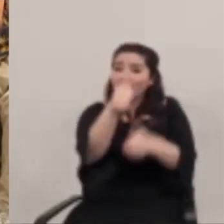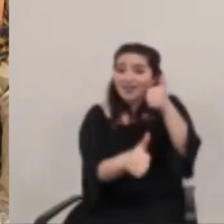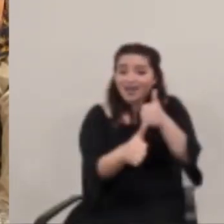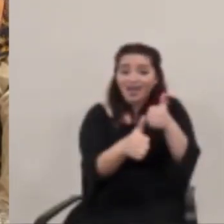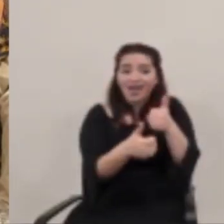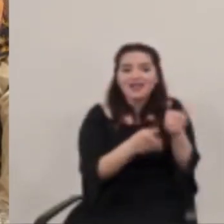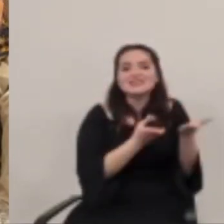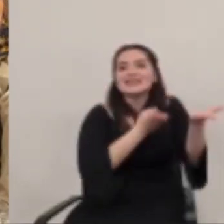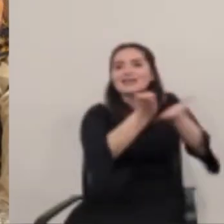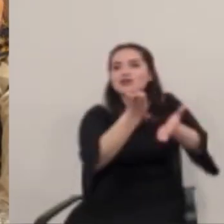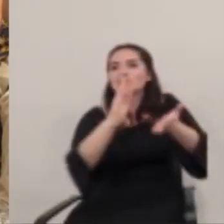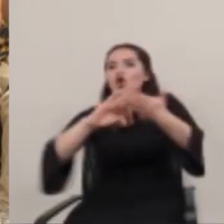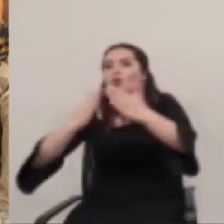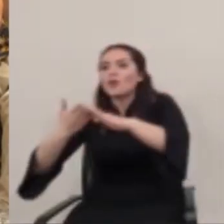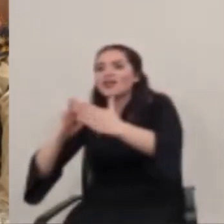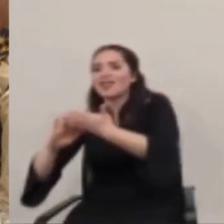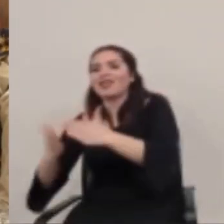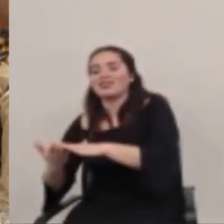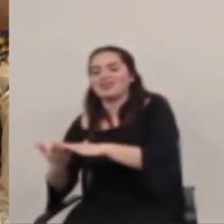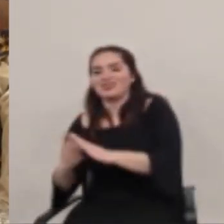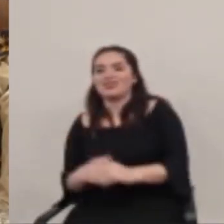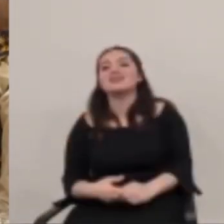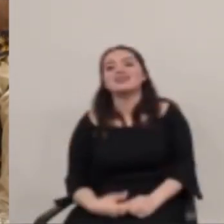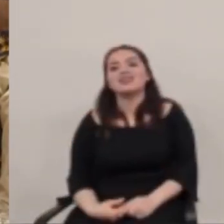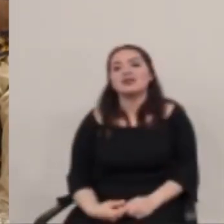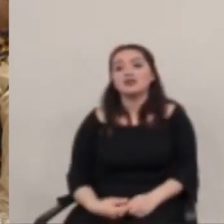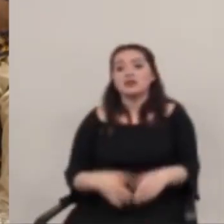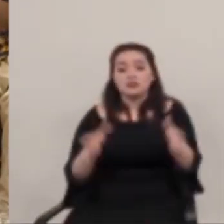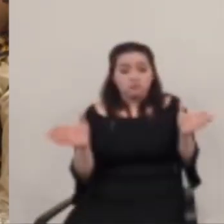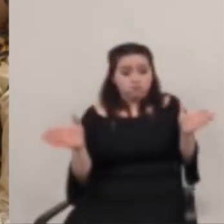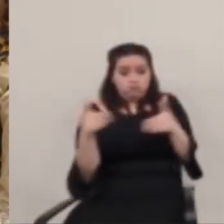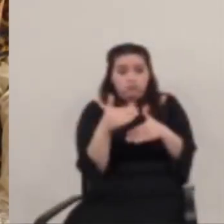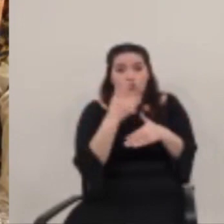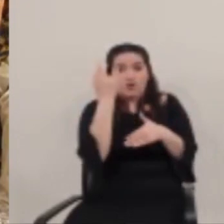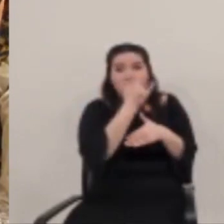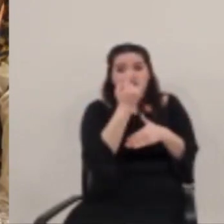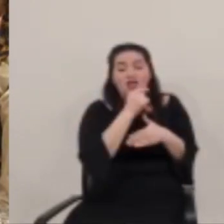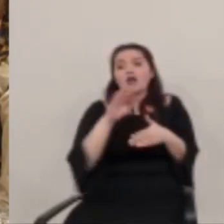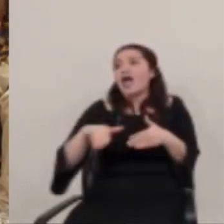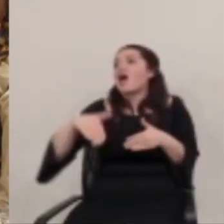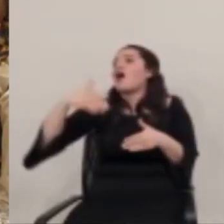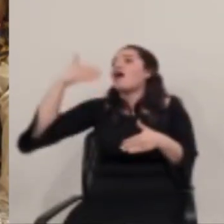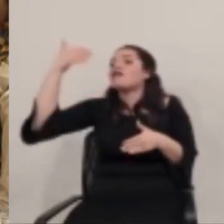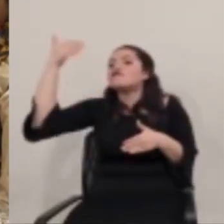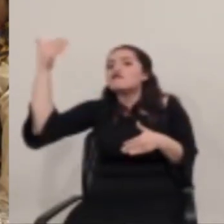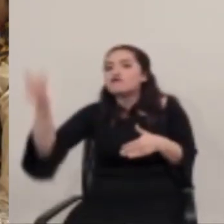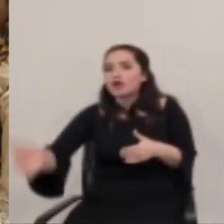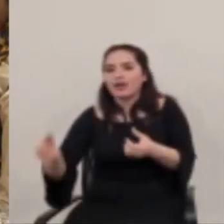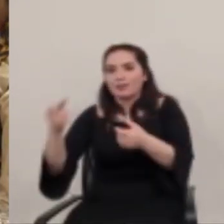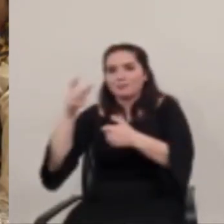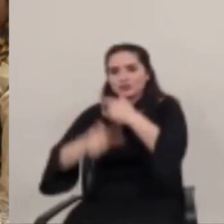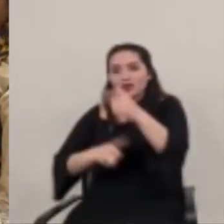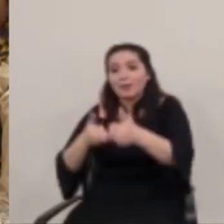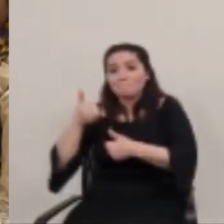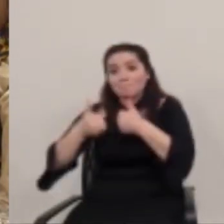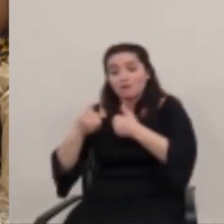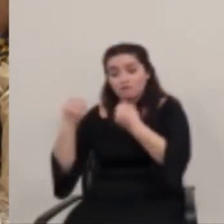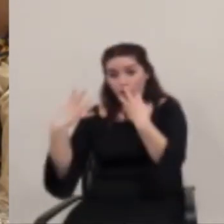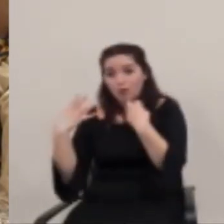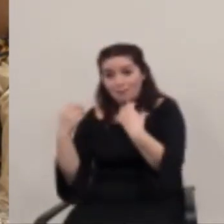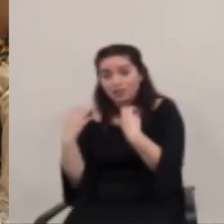para poder sacar de la élite de la universidad a las personas que se están formando y poder